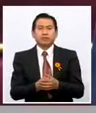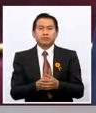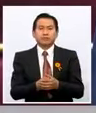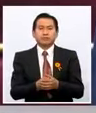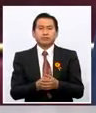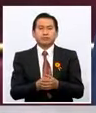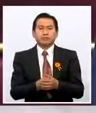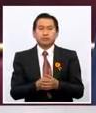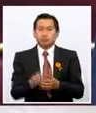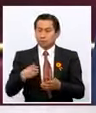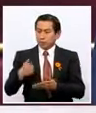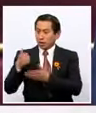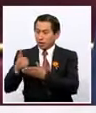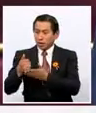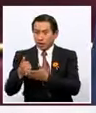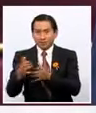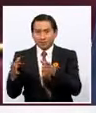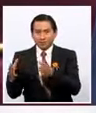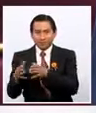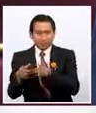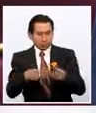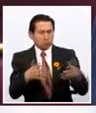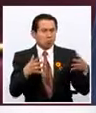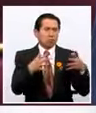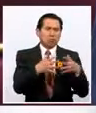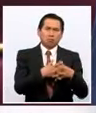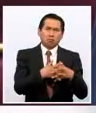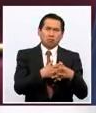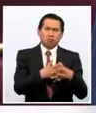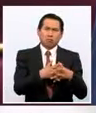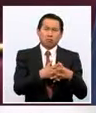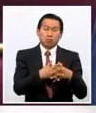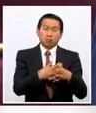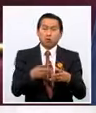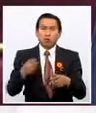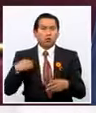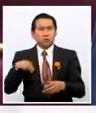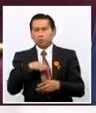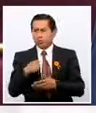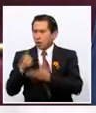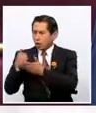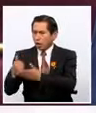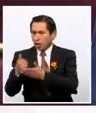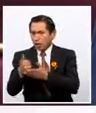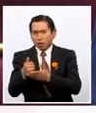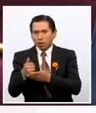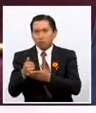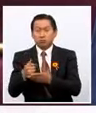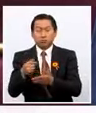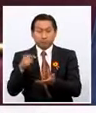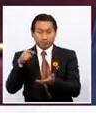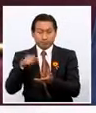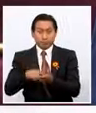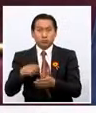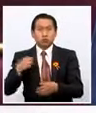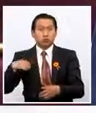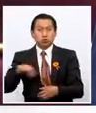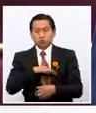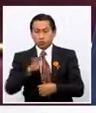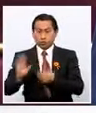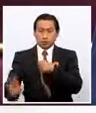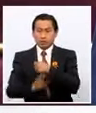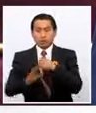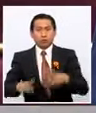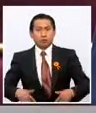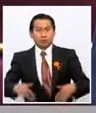unos ayudan y otros bloquean nosotros ayudamos y así defendemos la vida